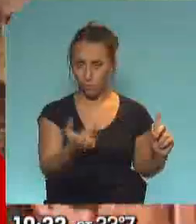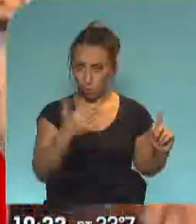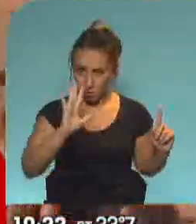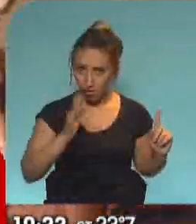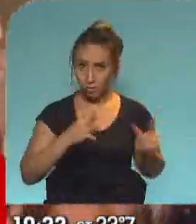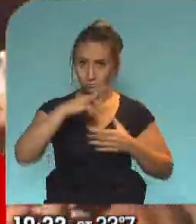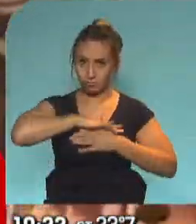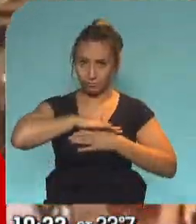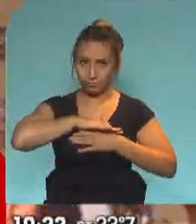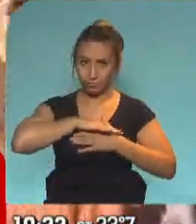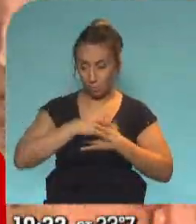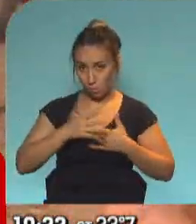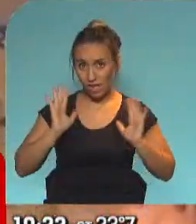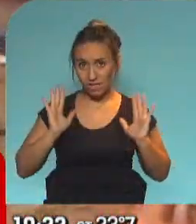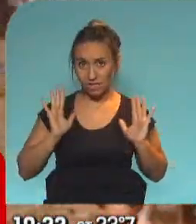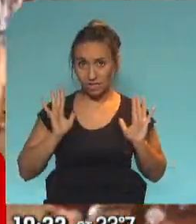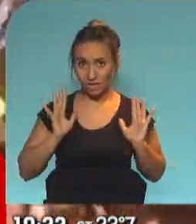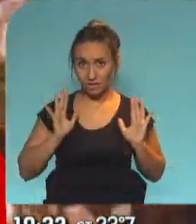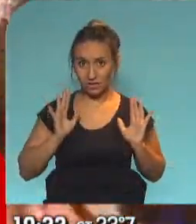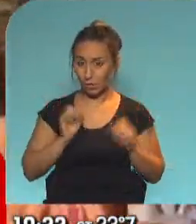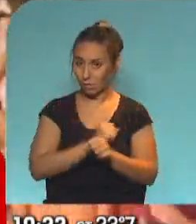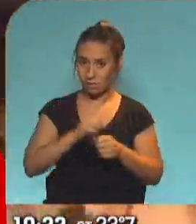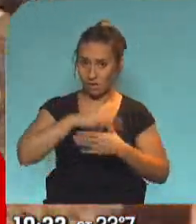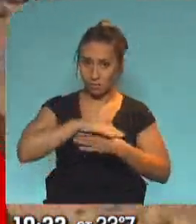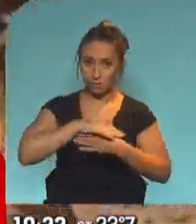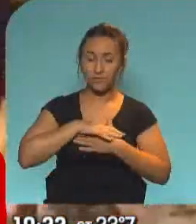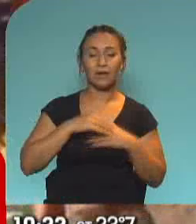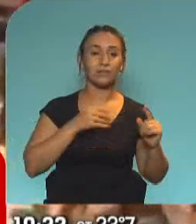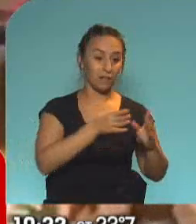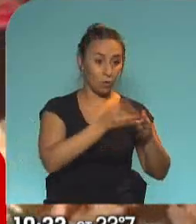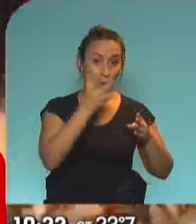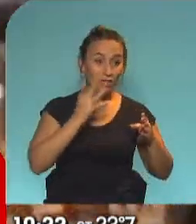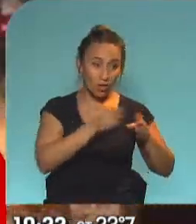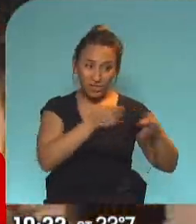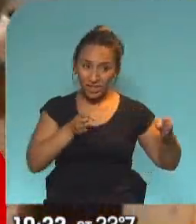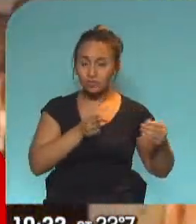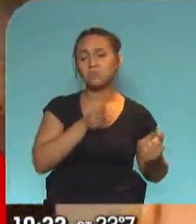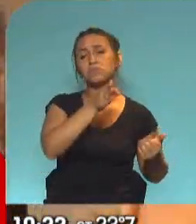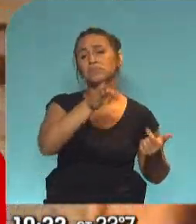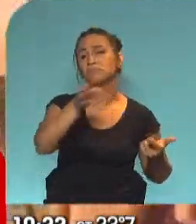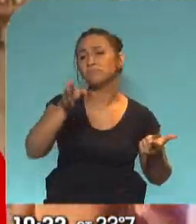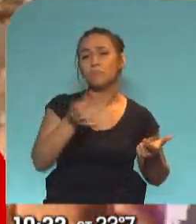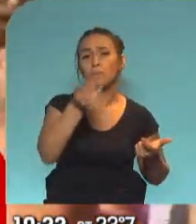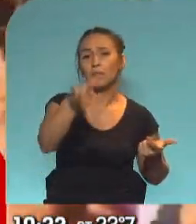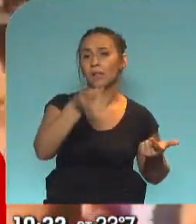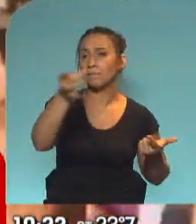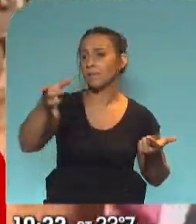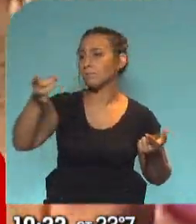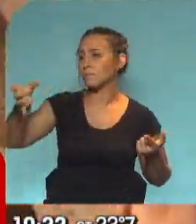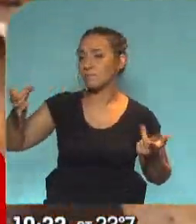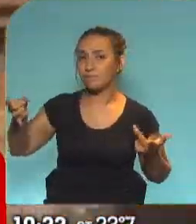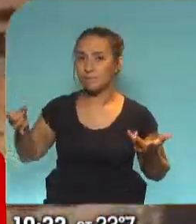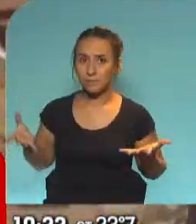y esté infectado, y esté repartiendo ese virus. O sea, no es tan sencillo. Todavía